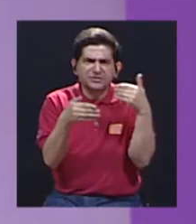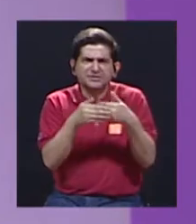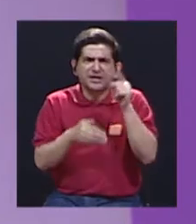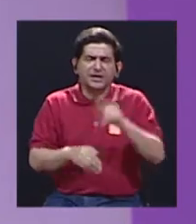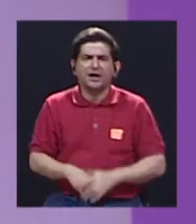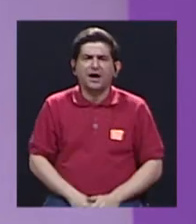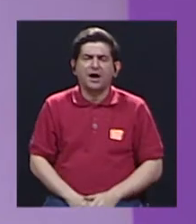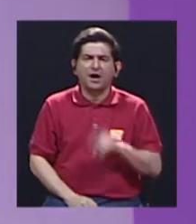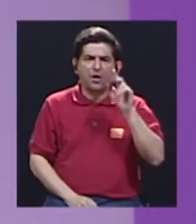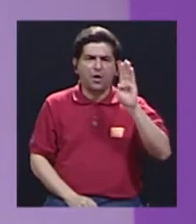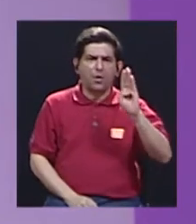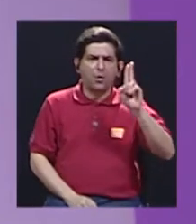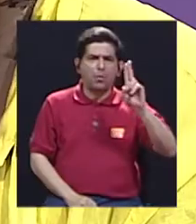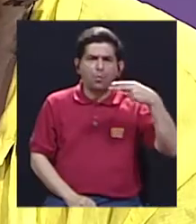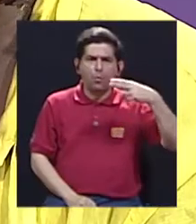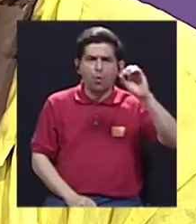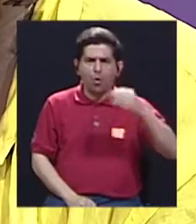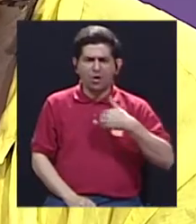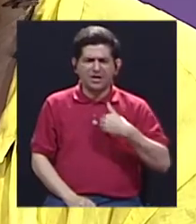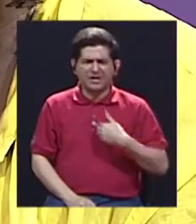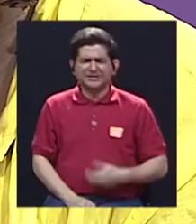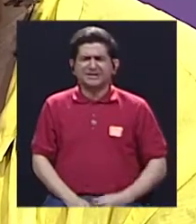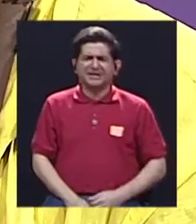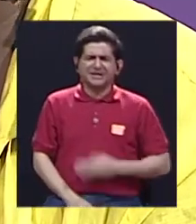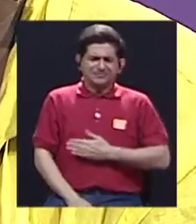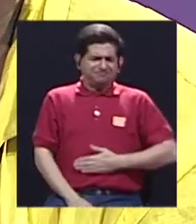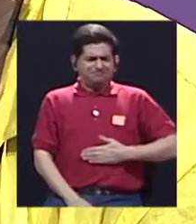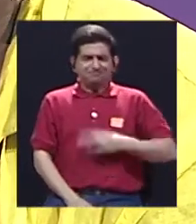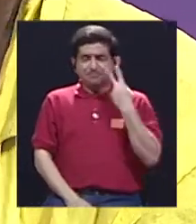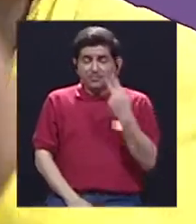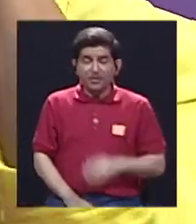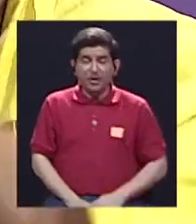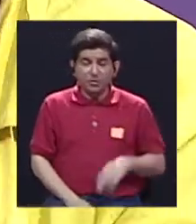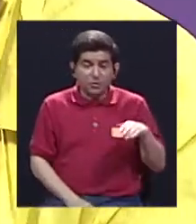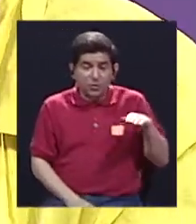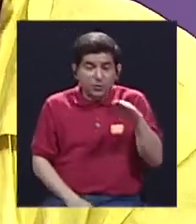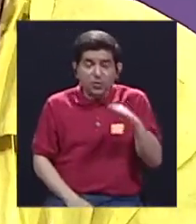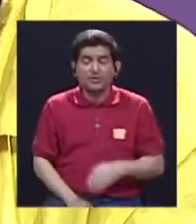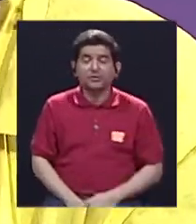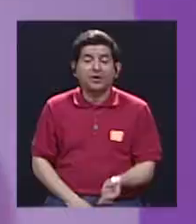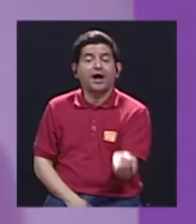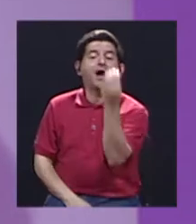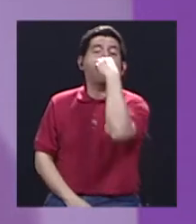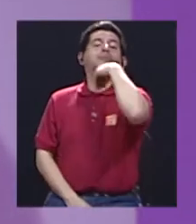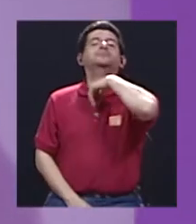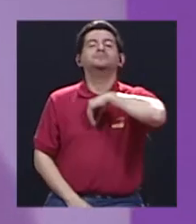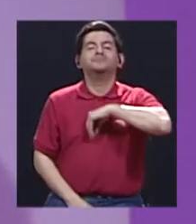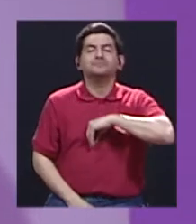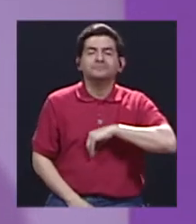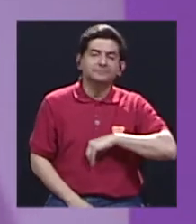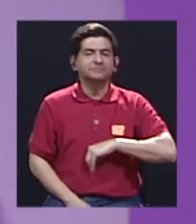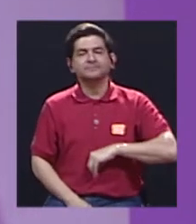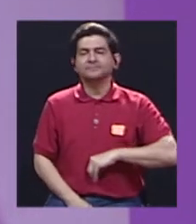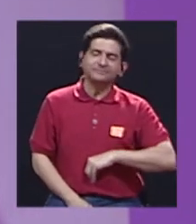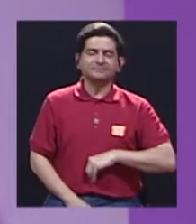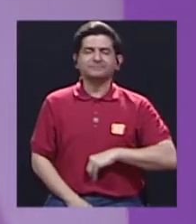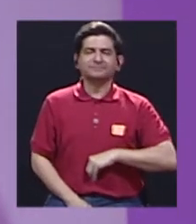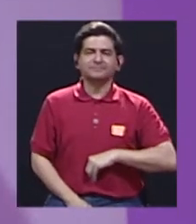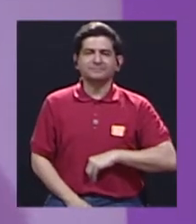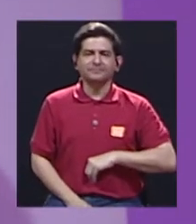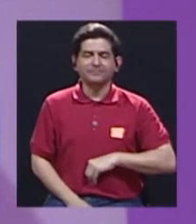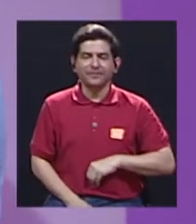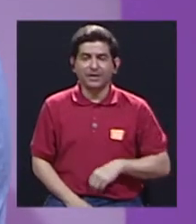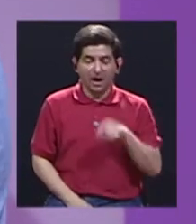boom y el mundo tenía mucha hambre y cuando vio el ratoncito que se había tan rico se lo comió y